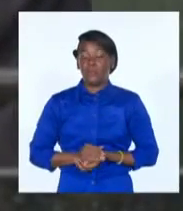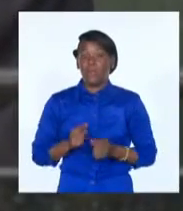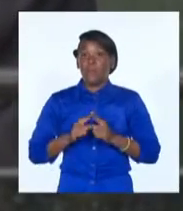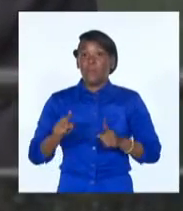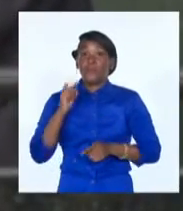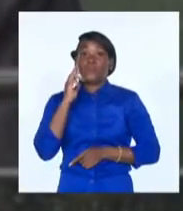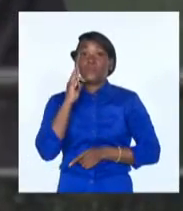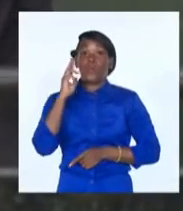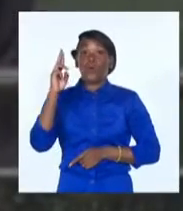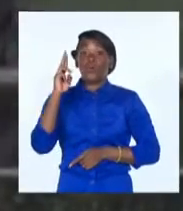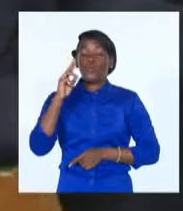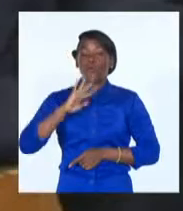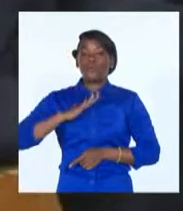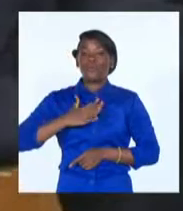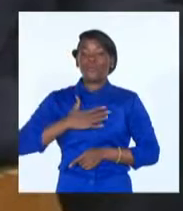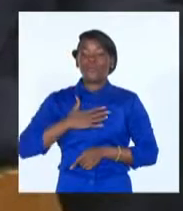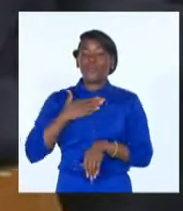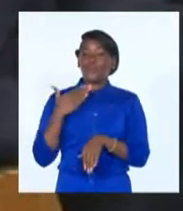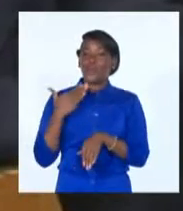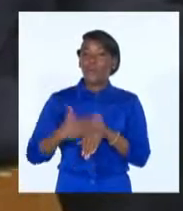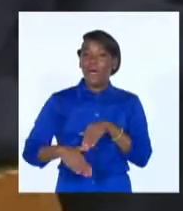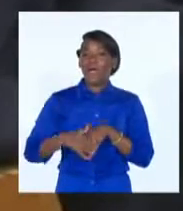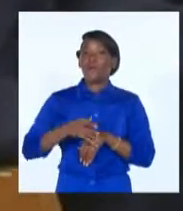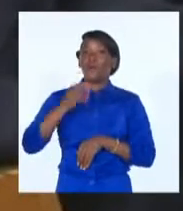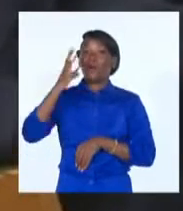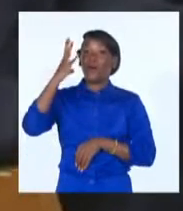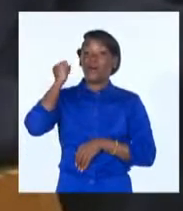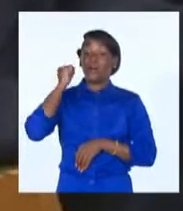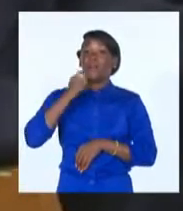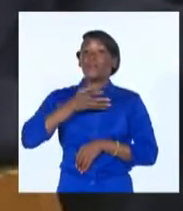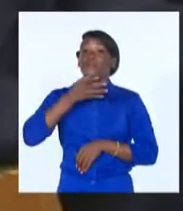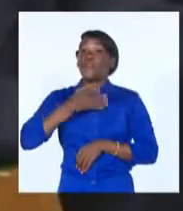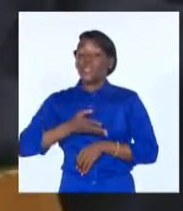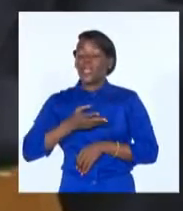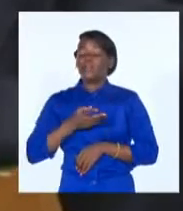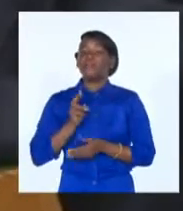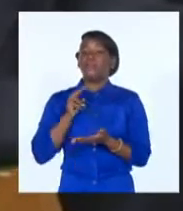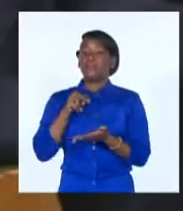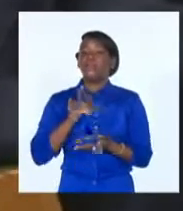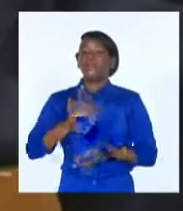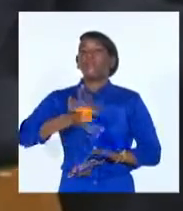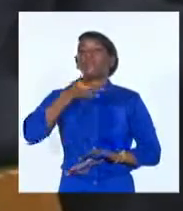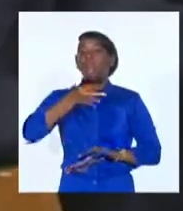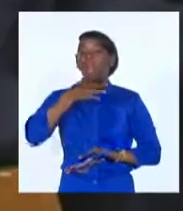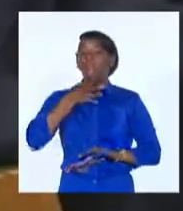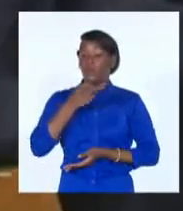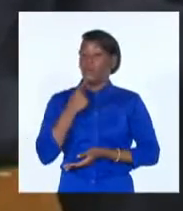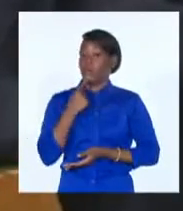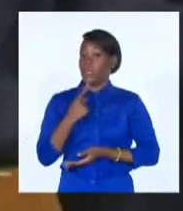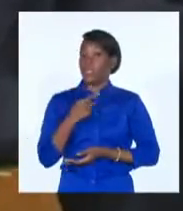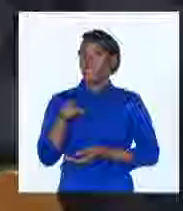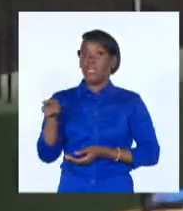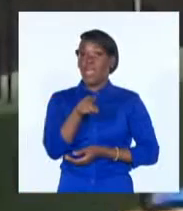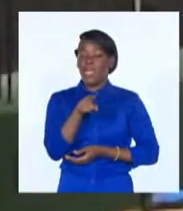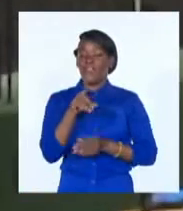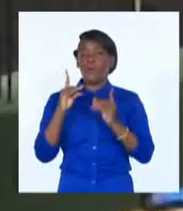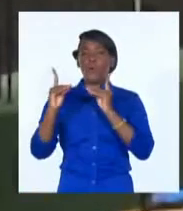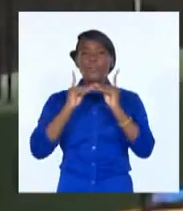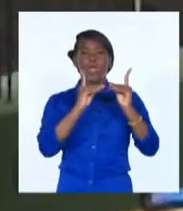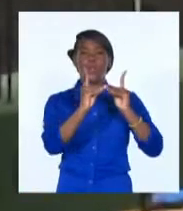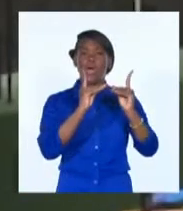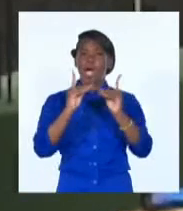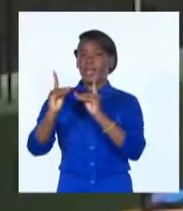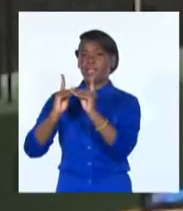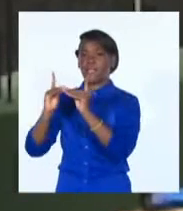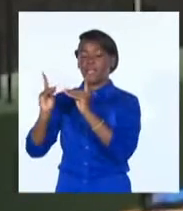1945 dieron origen a la ONU, cuando las naciones decidieron unirse en esta organización con el diálogo y el entendimiento como premisa para entre